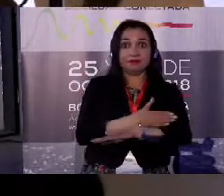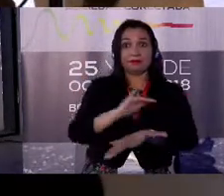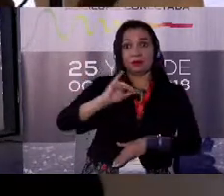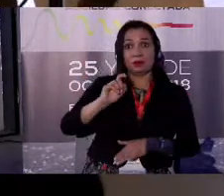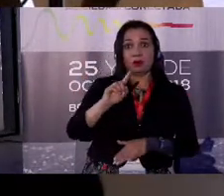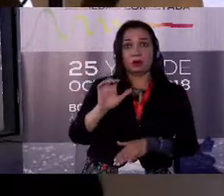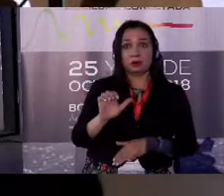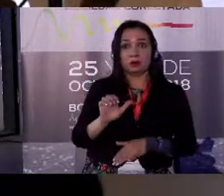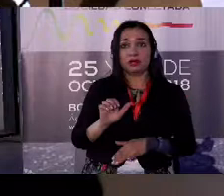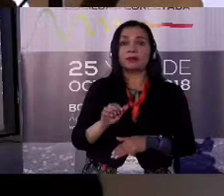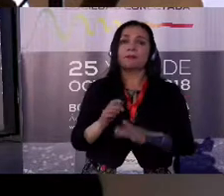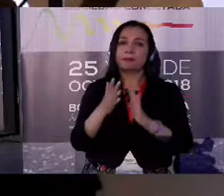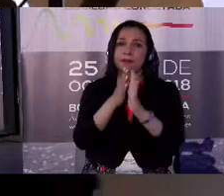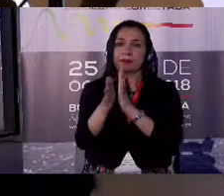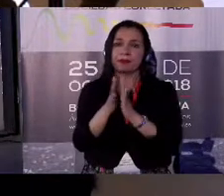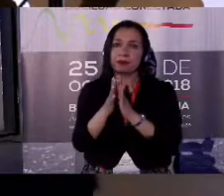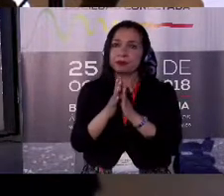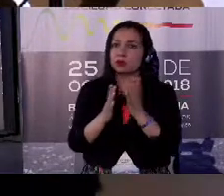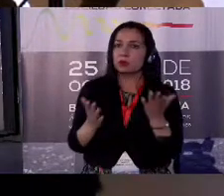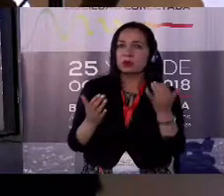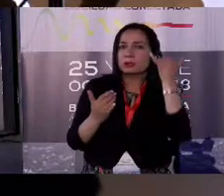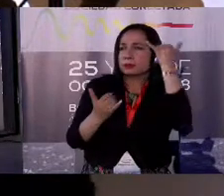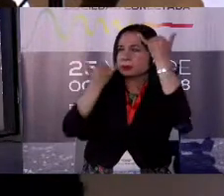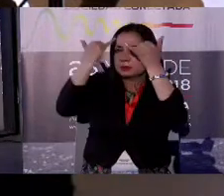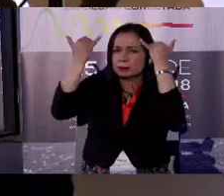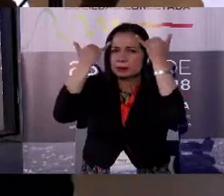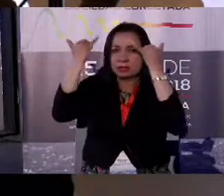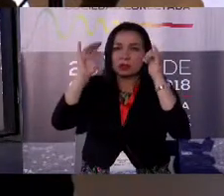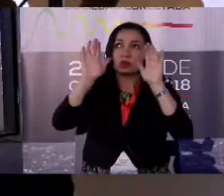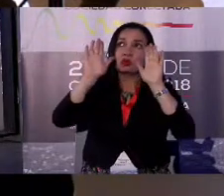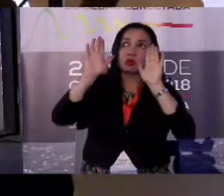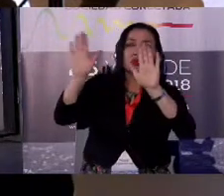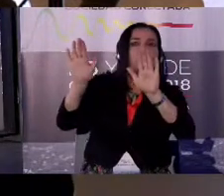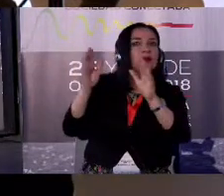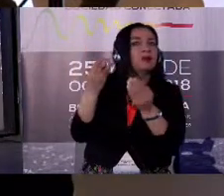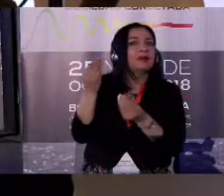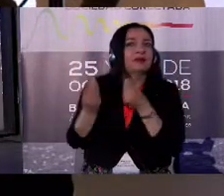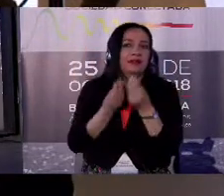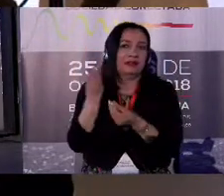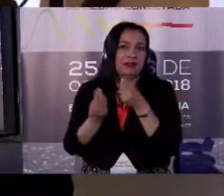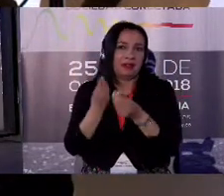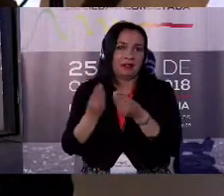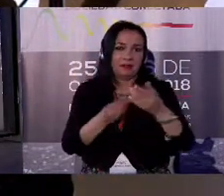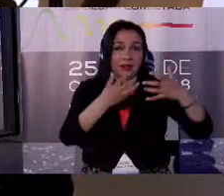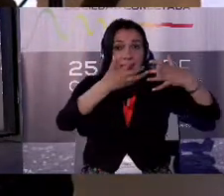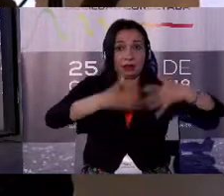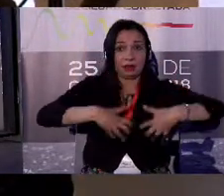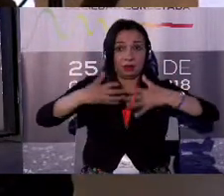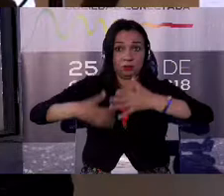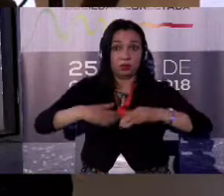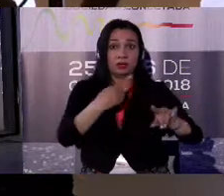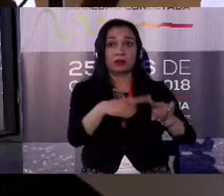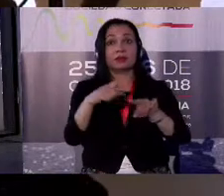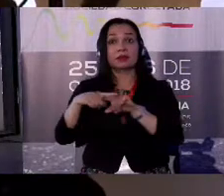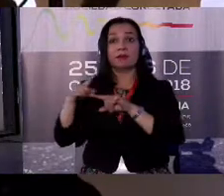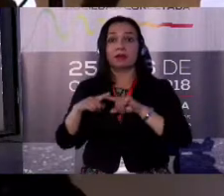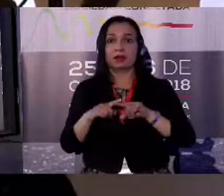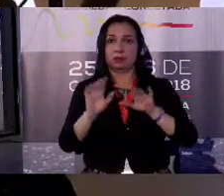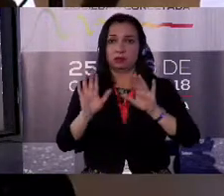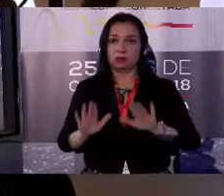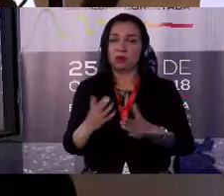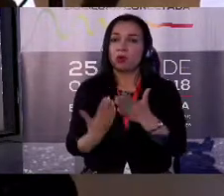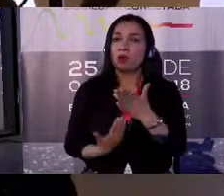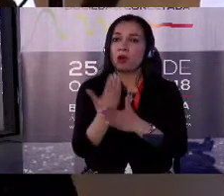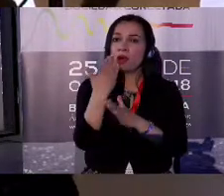imaginación es el límite, porque estamos hablando de todos nuevos verticales que va a haber en distintas industrias con este